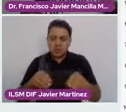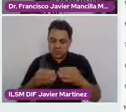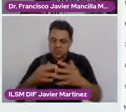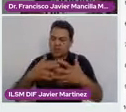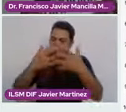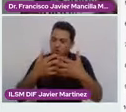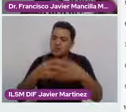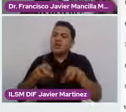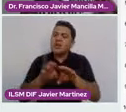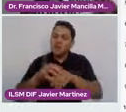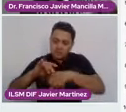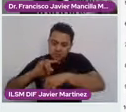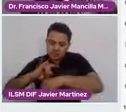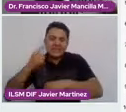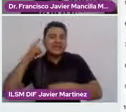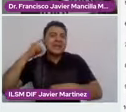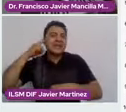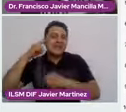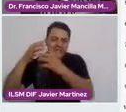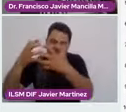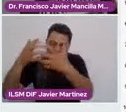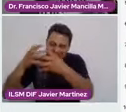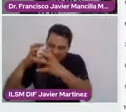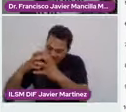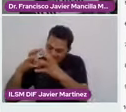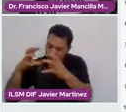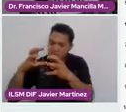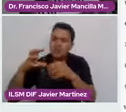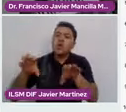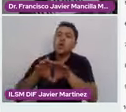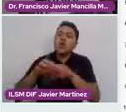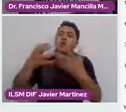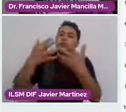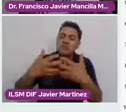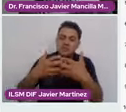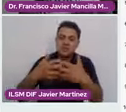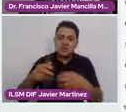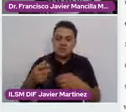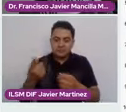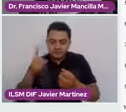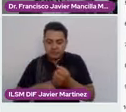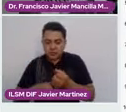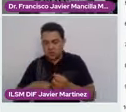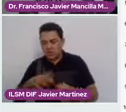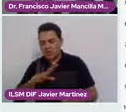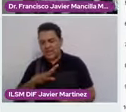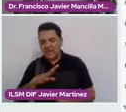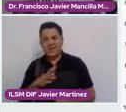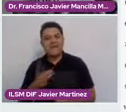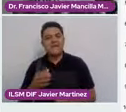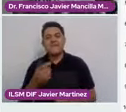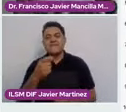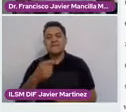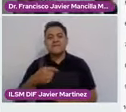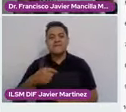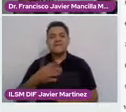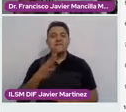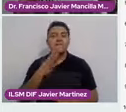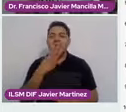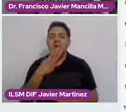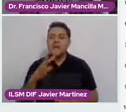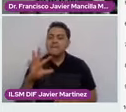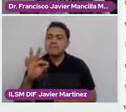caracol, la naturaleza, la madre naturaleza, hizo un mecanismo muy sencillo. Este piano, o este